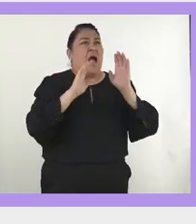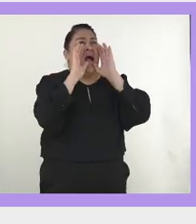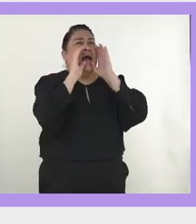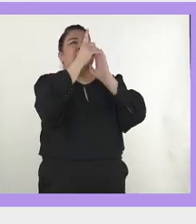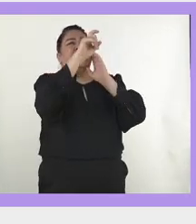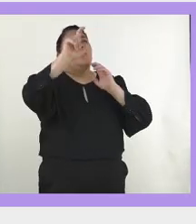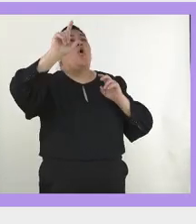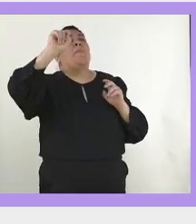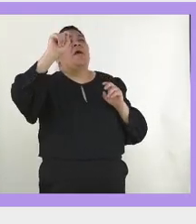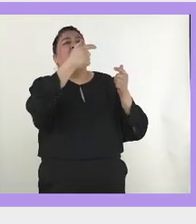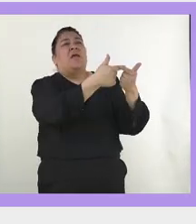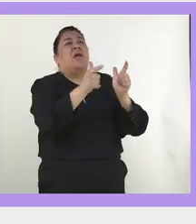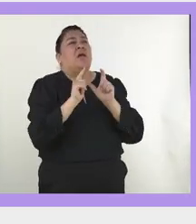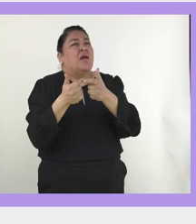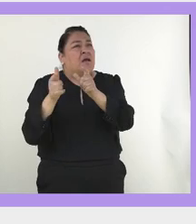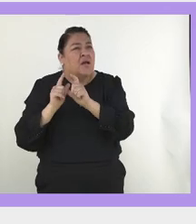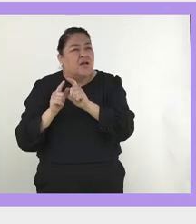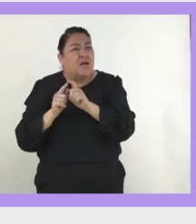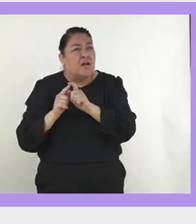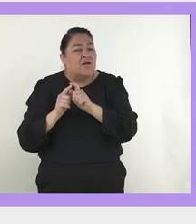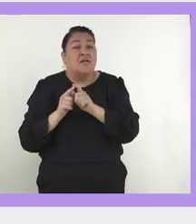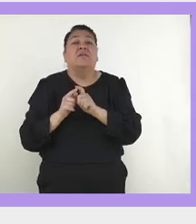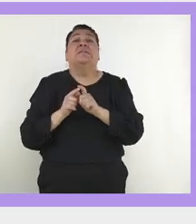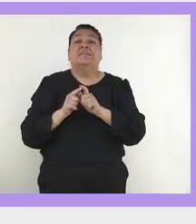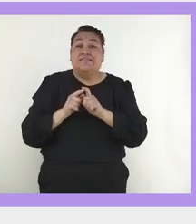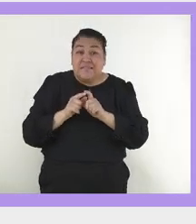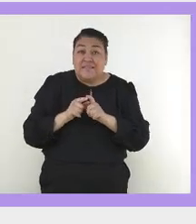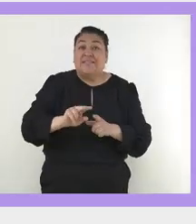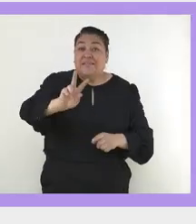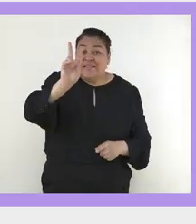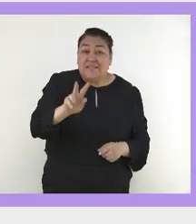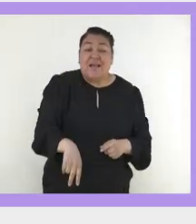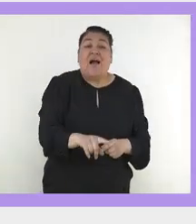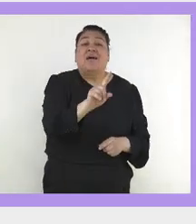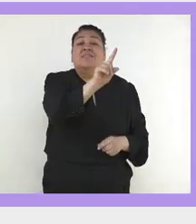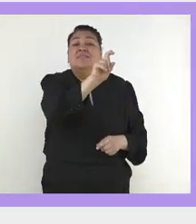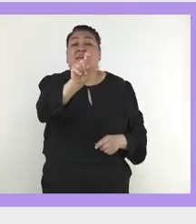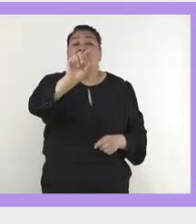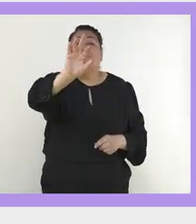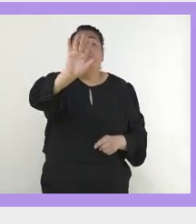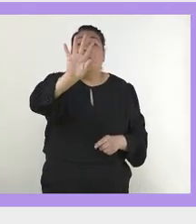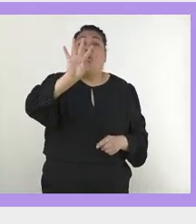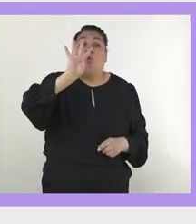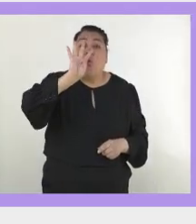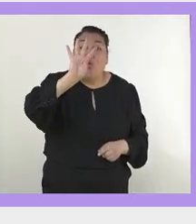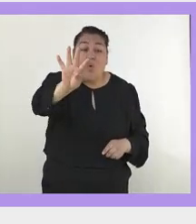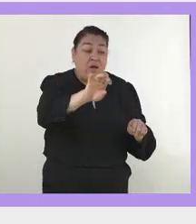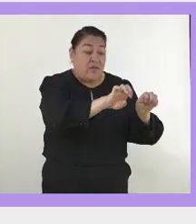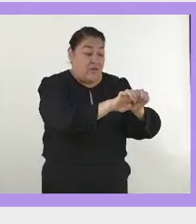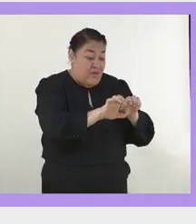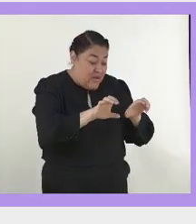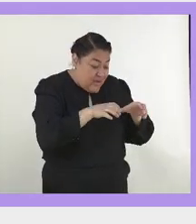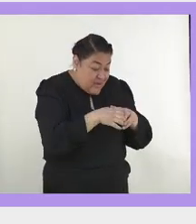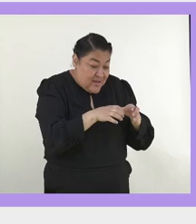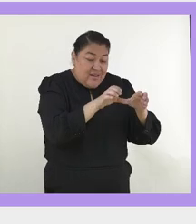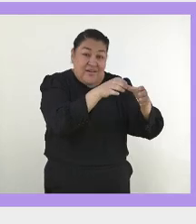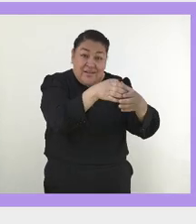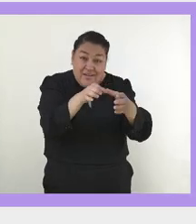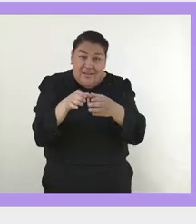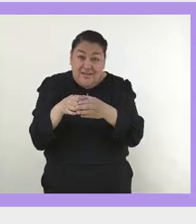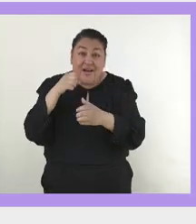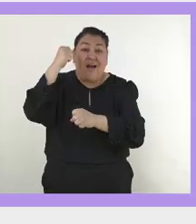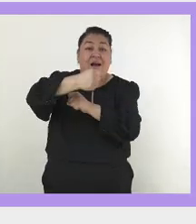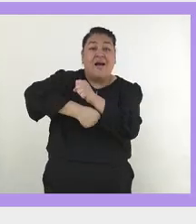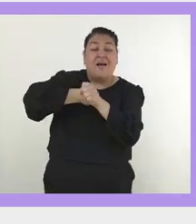más de 120 Gracias Jimena cerramos con ciento cincuenta y cuatro equipos esto en el 2015